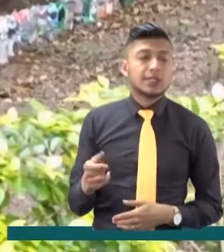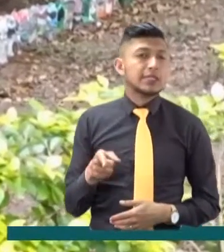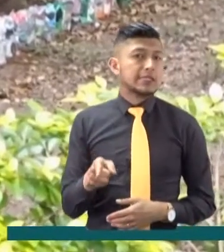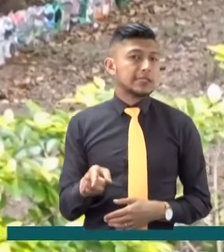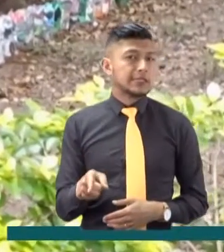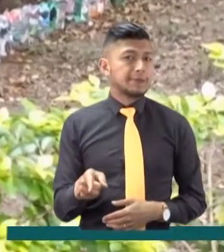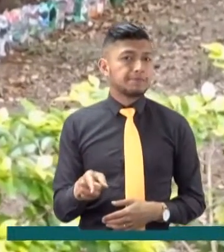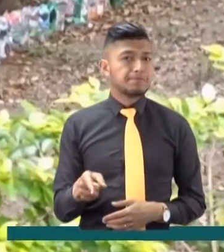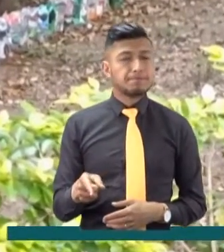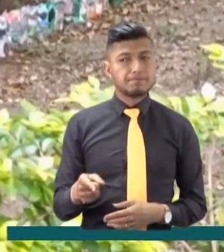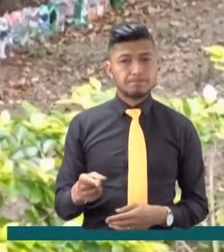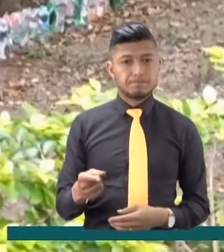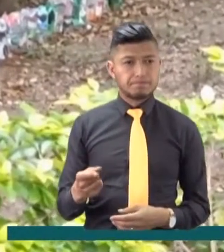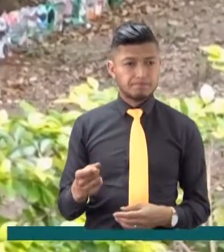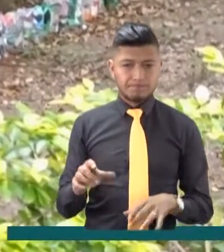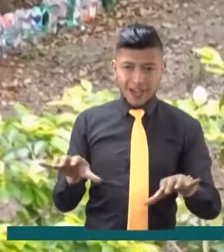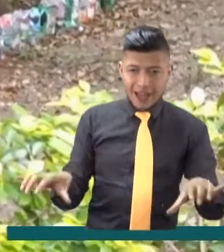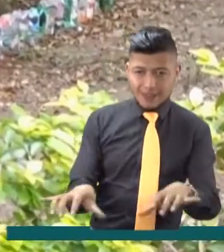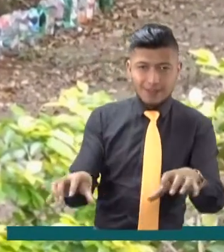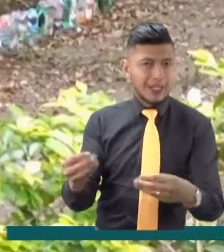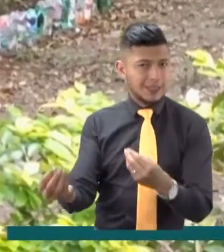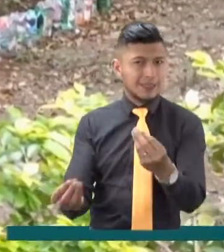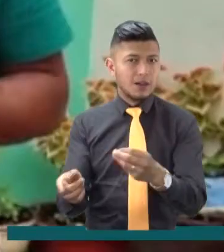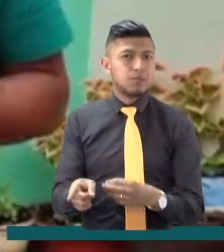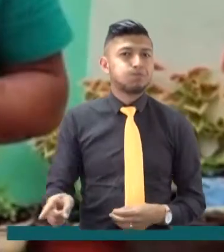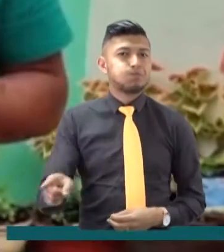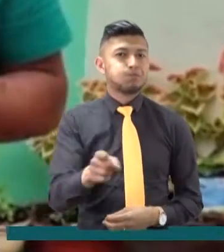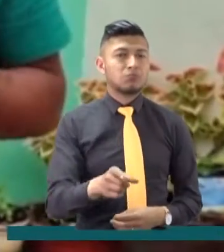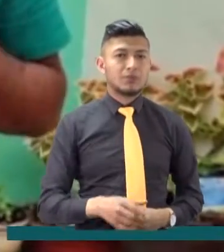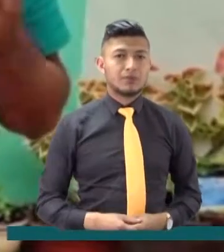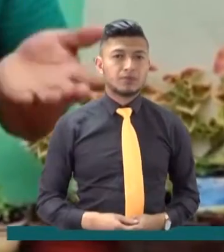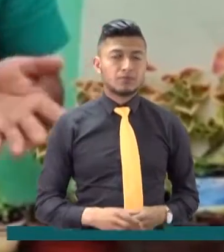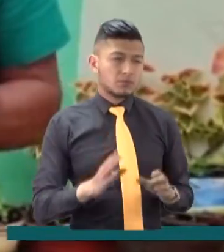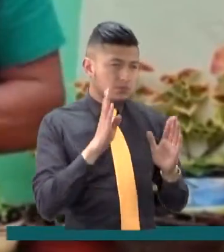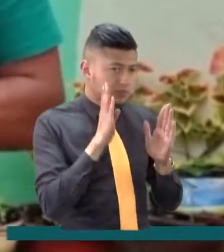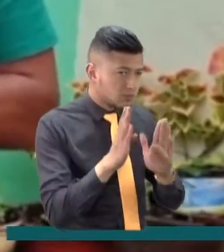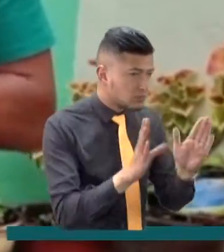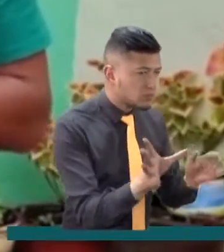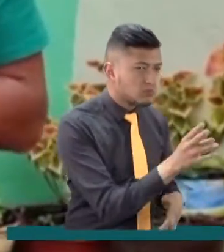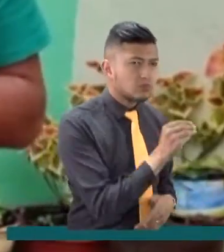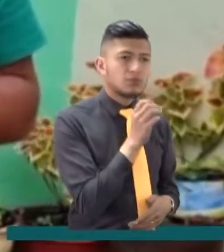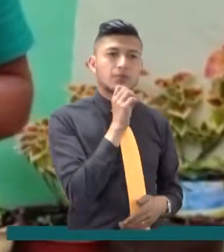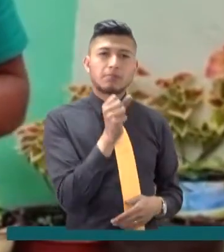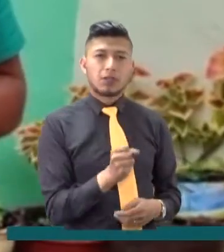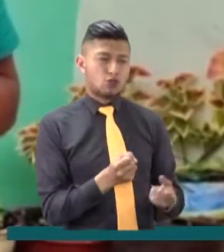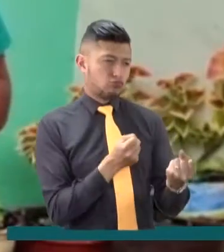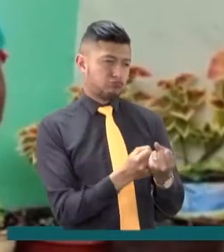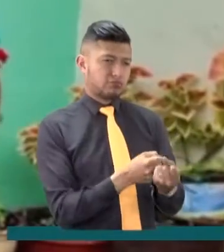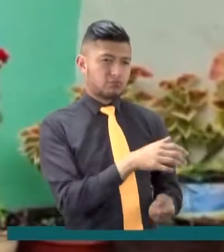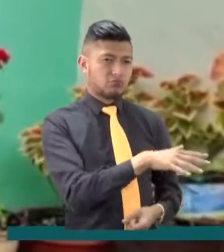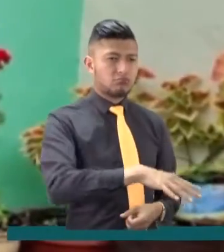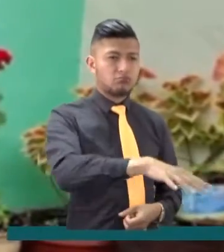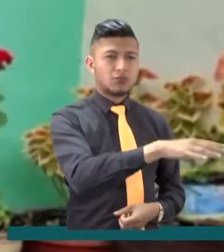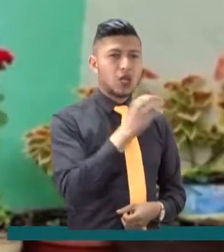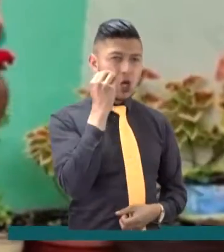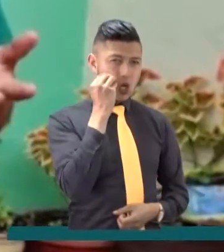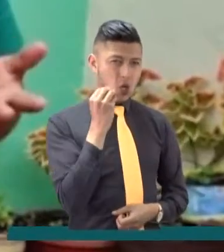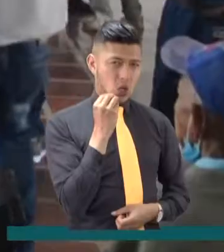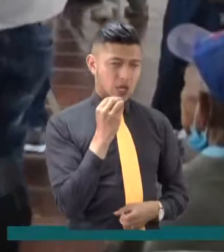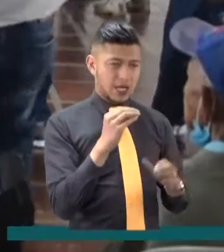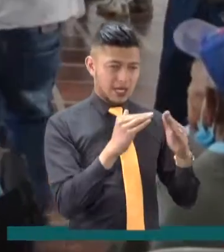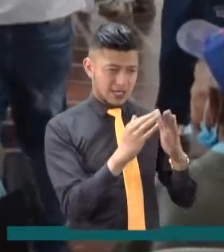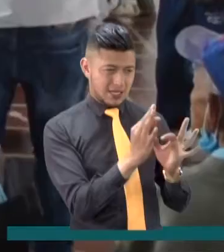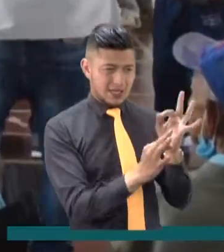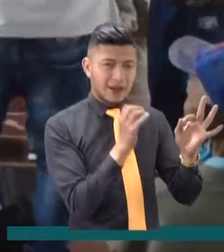es donde se hace la actividad. Para apoyar a todos los adultos mayores del